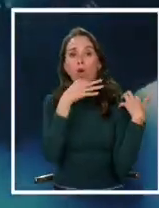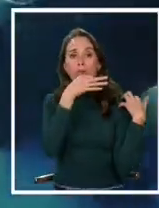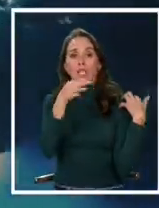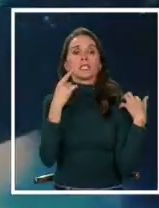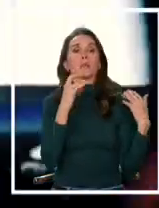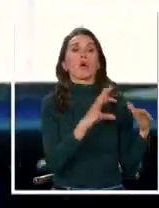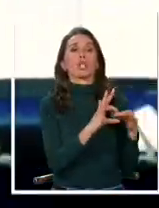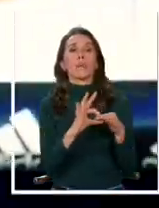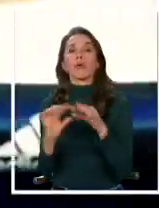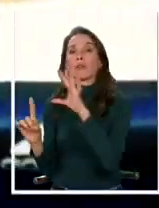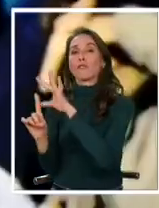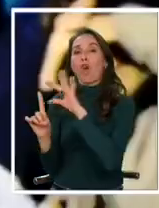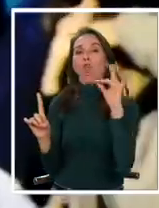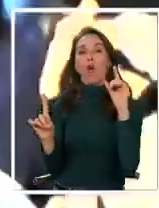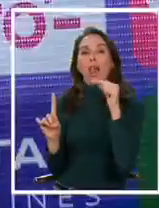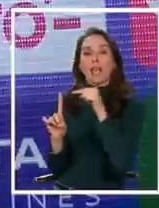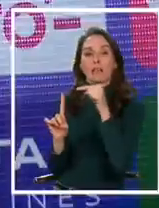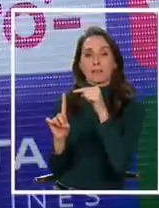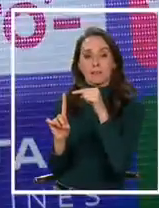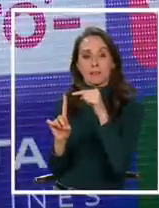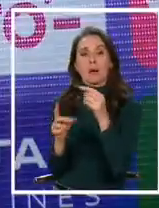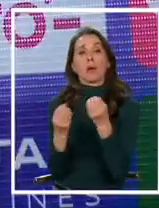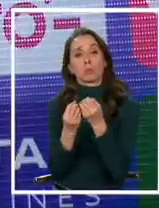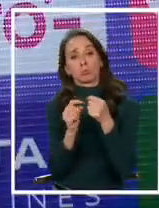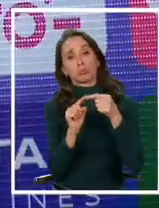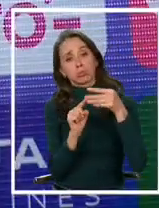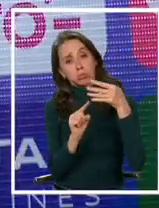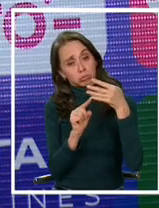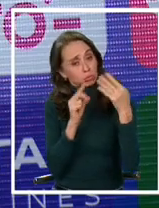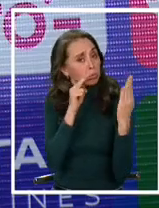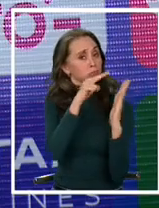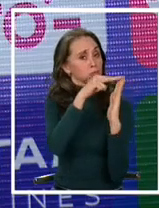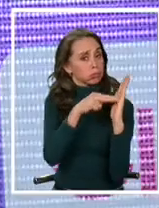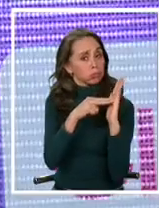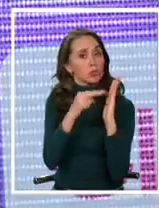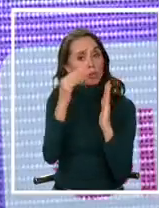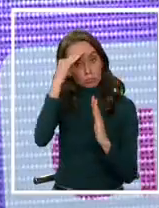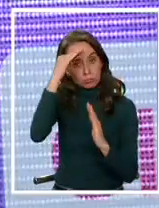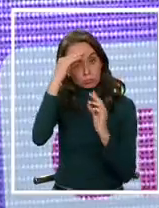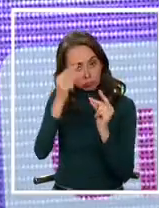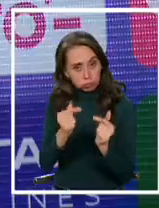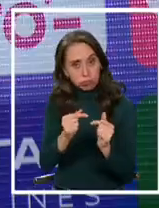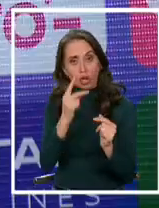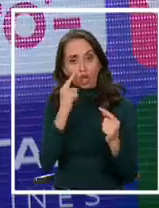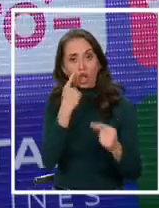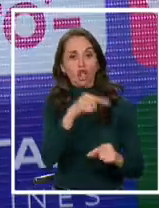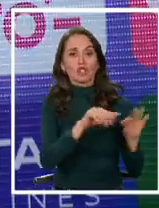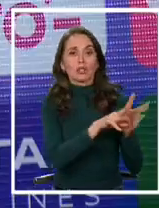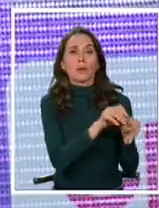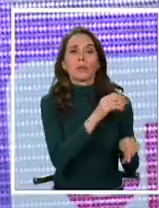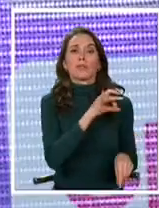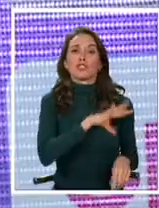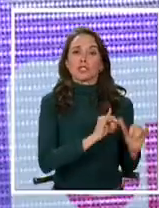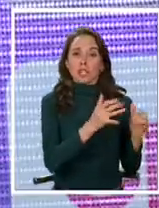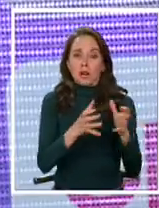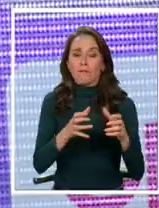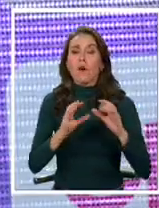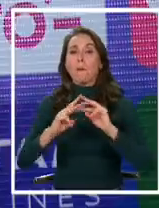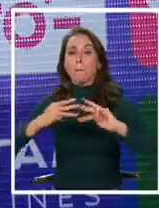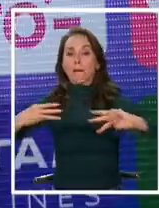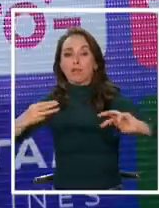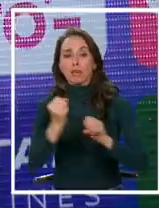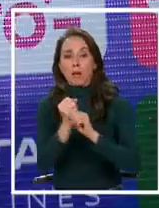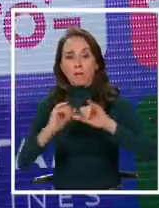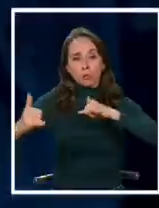razones de su elección y hay muchos factores a tener en cuenta idoneidad conocedor del medio filosofía de juego metodología de